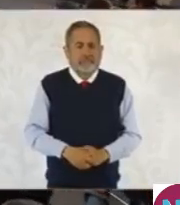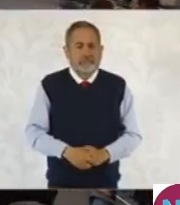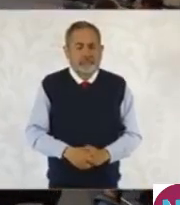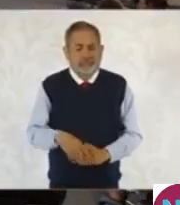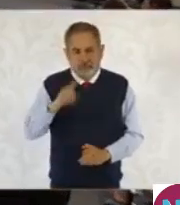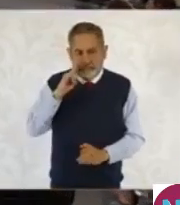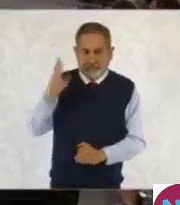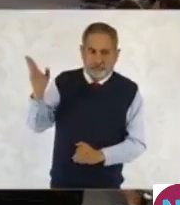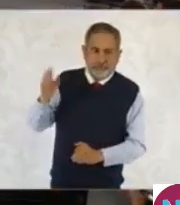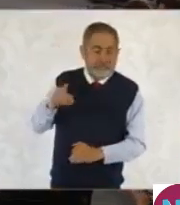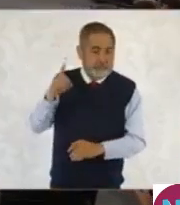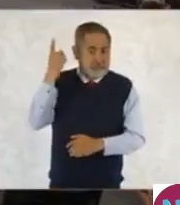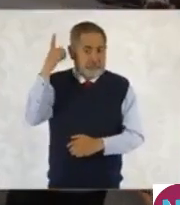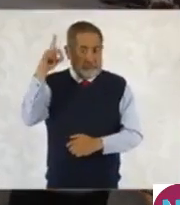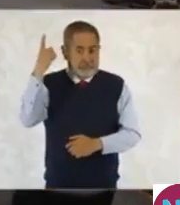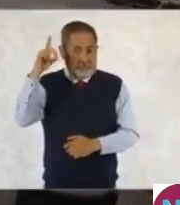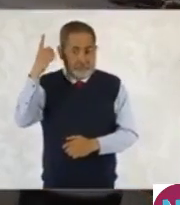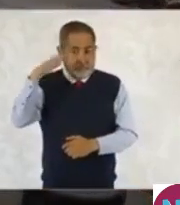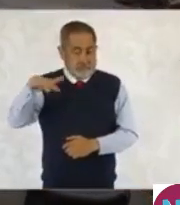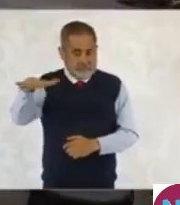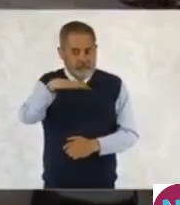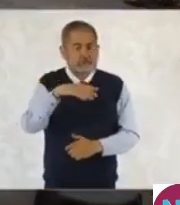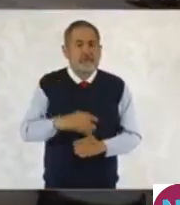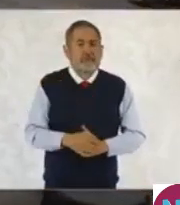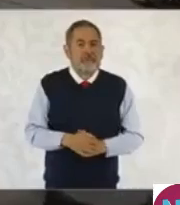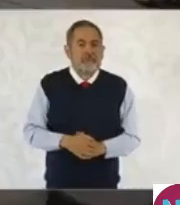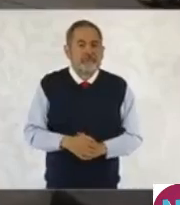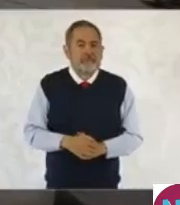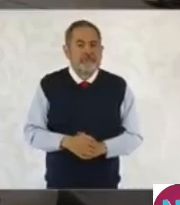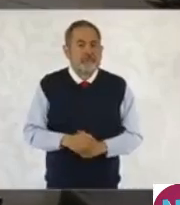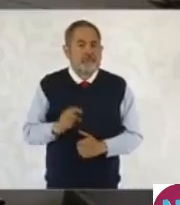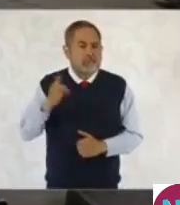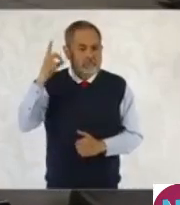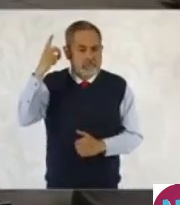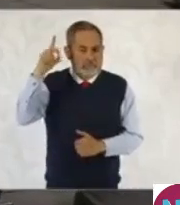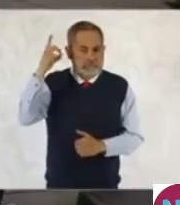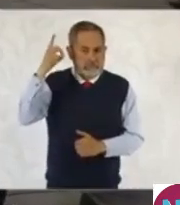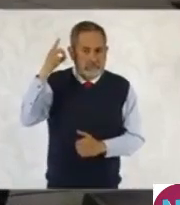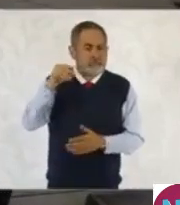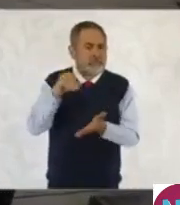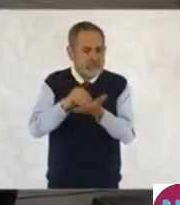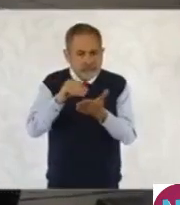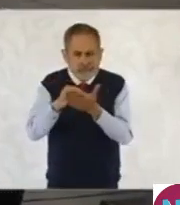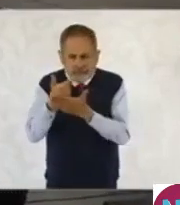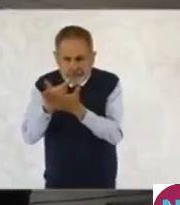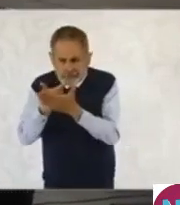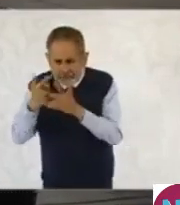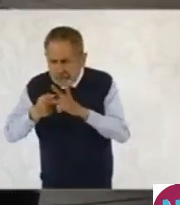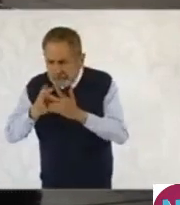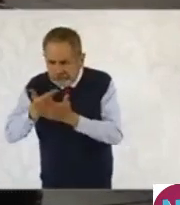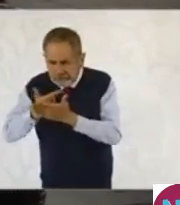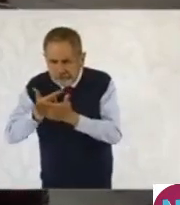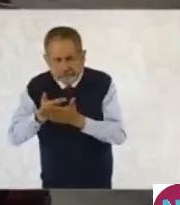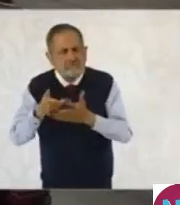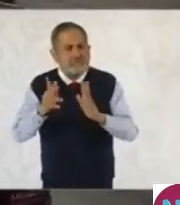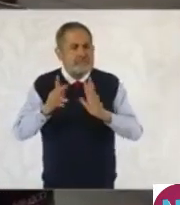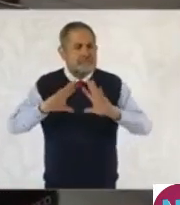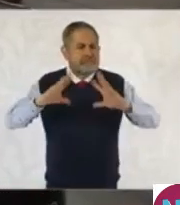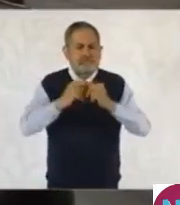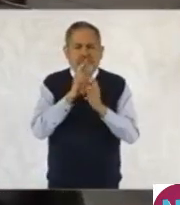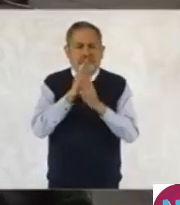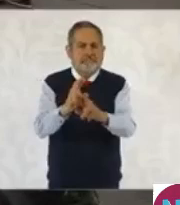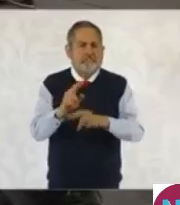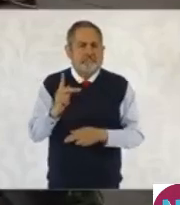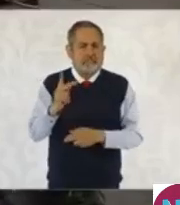Miren, este es Durango. Todavía hay algunos conteos, pero este es el resultado del